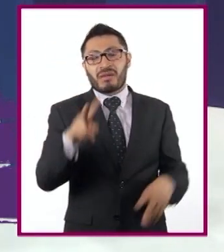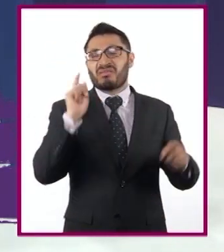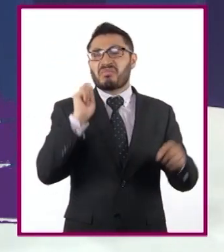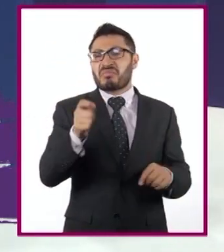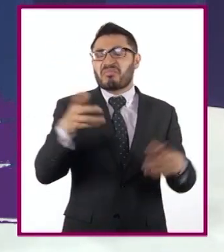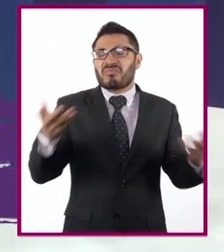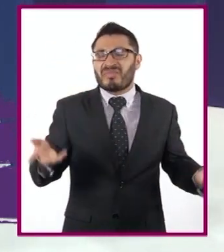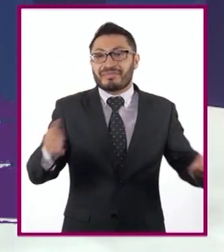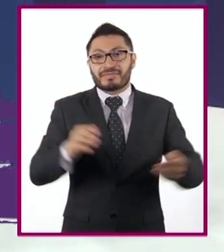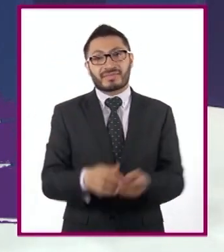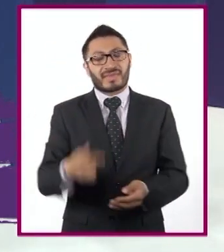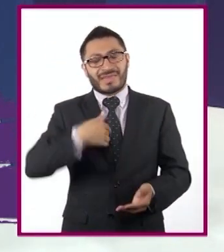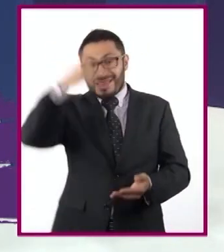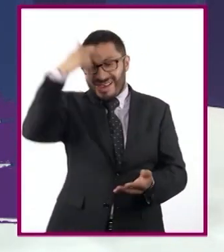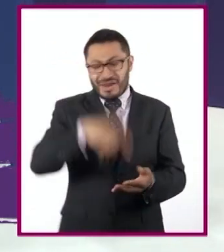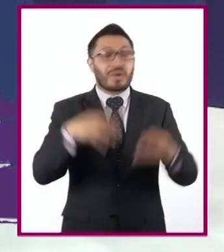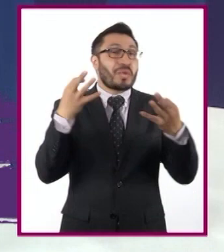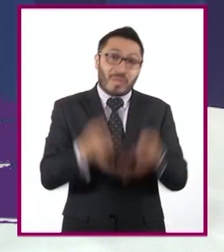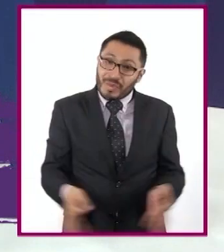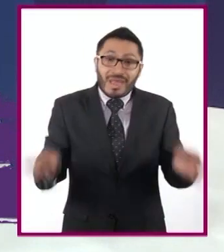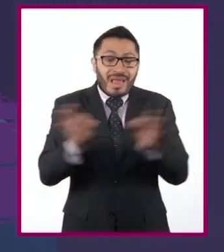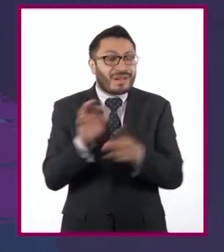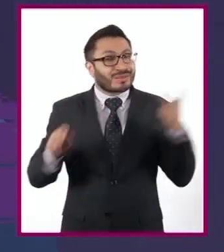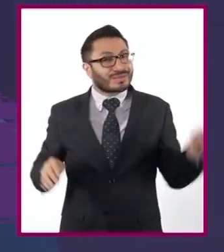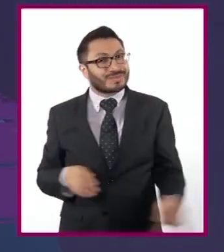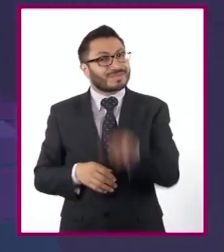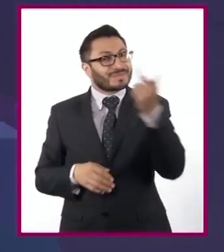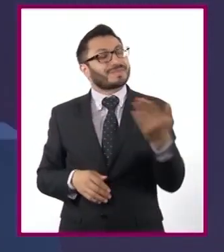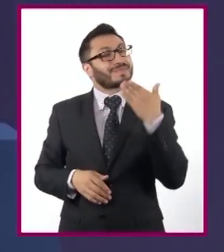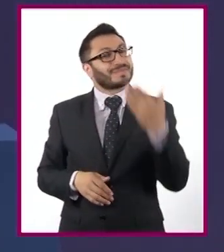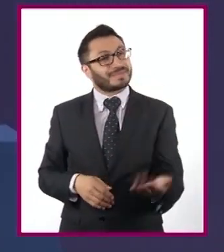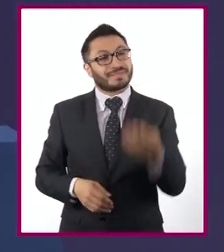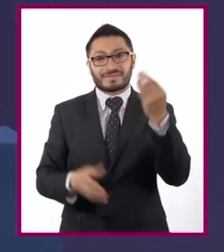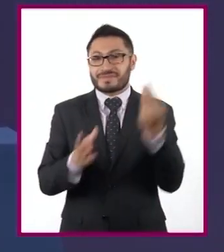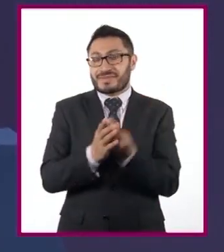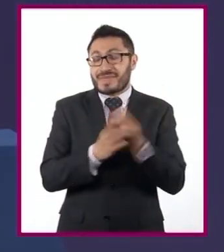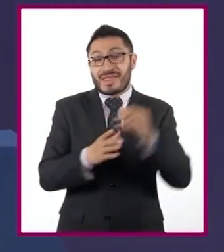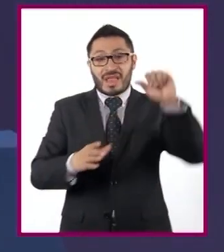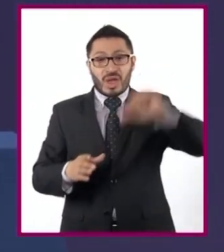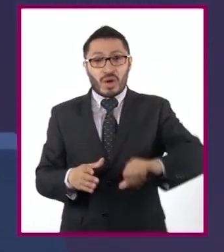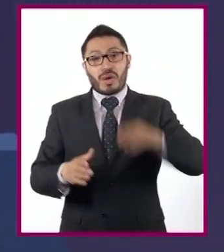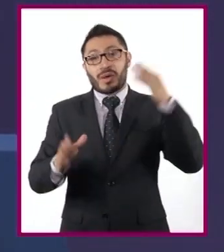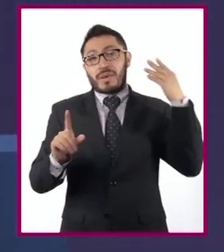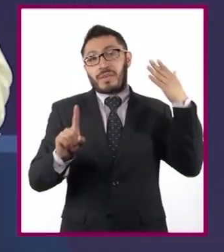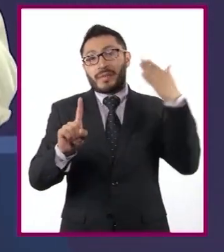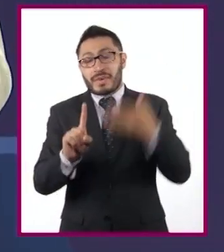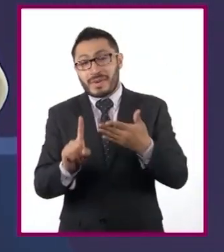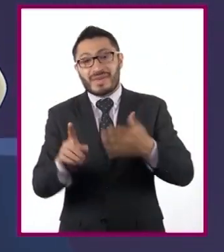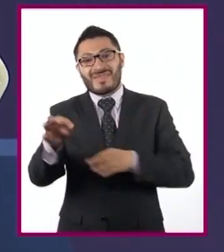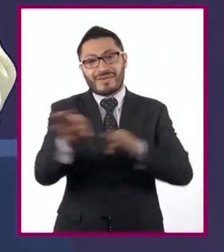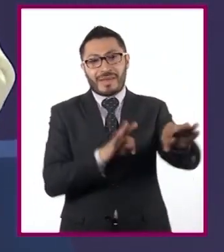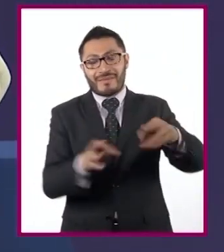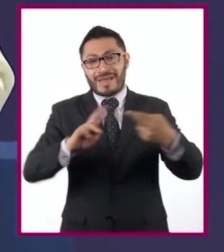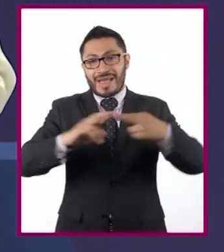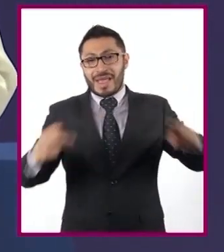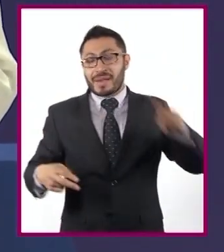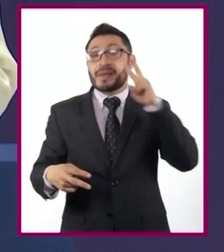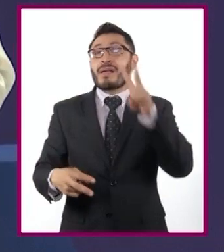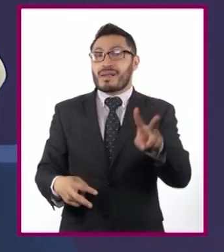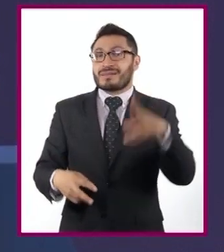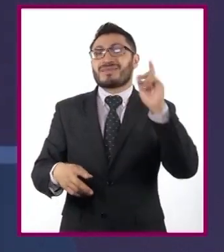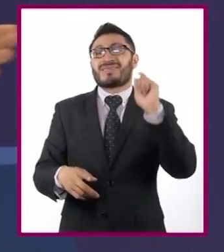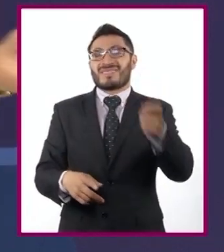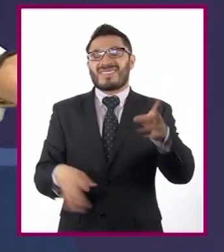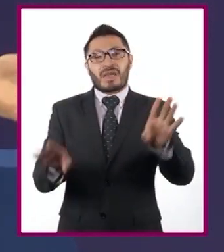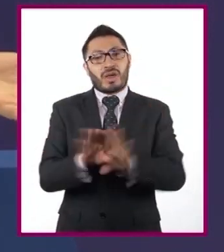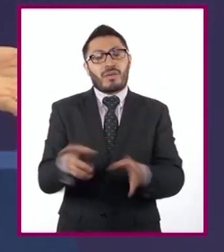Me parece muy pertinente tu pregunta. En esta sesión nos centraremos en trabajar con los recursos visuales